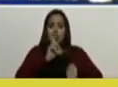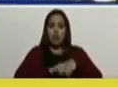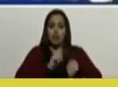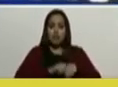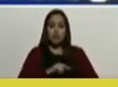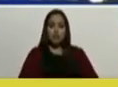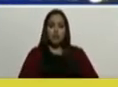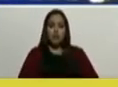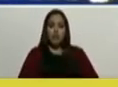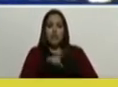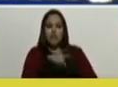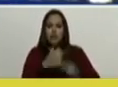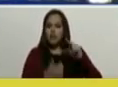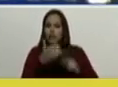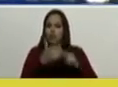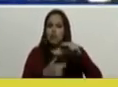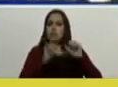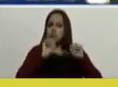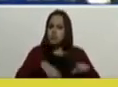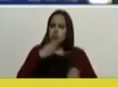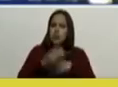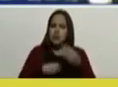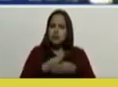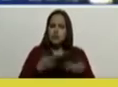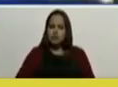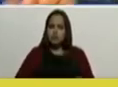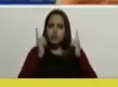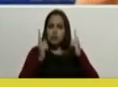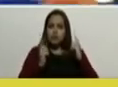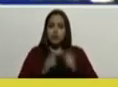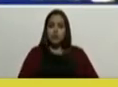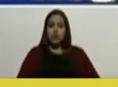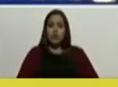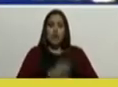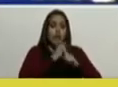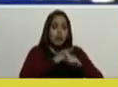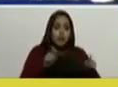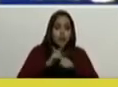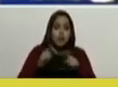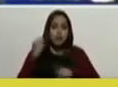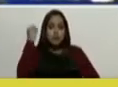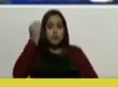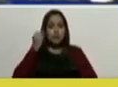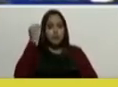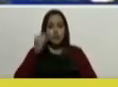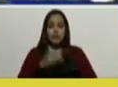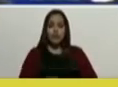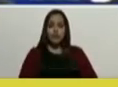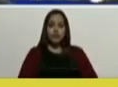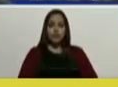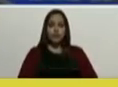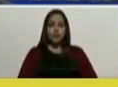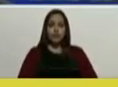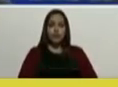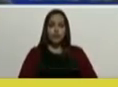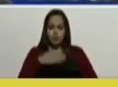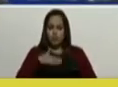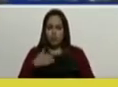que se construyó funcionó, funcionó en la diversidad. Yo tengo